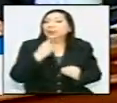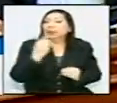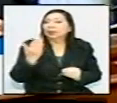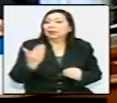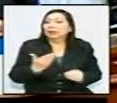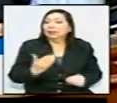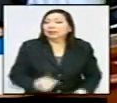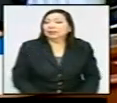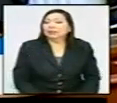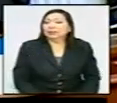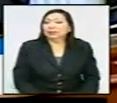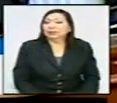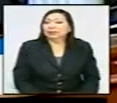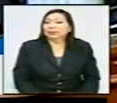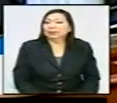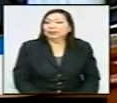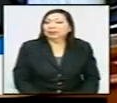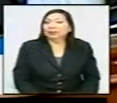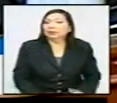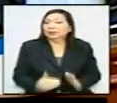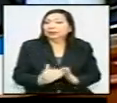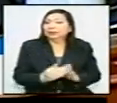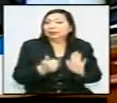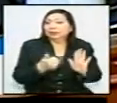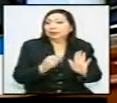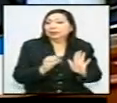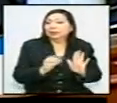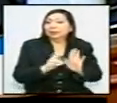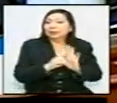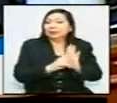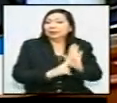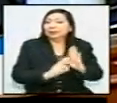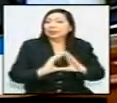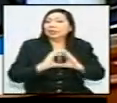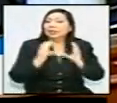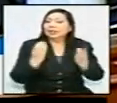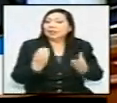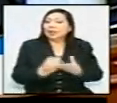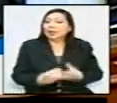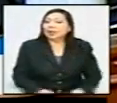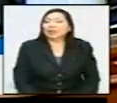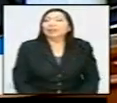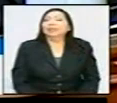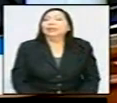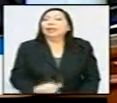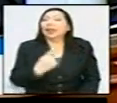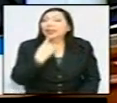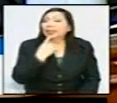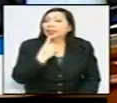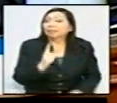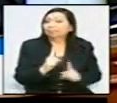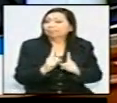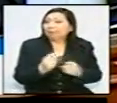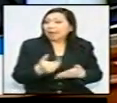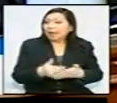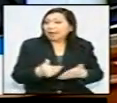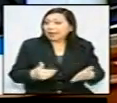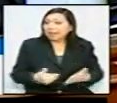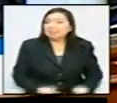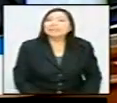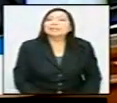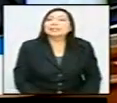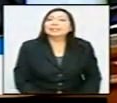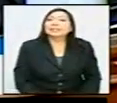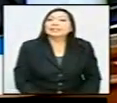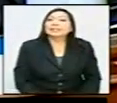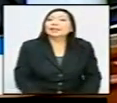establecido en el artículo 60 del reglamento del Congreso, planteo una cuestión previa en el